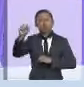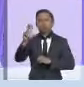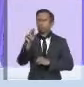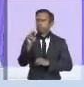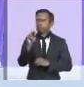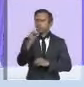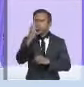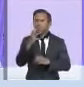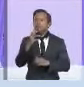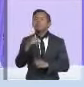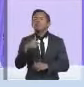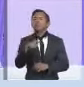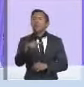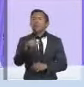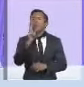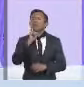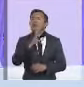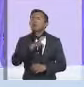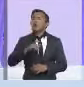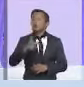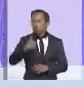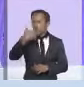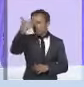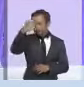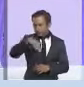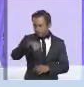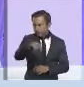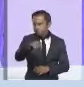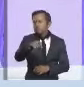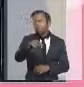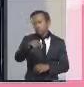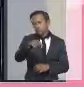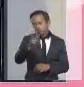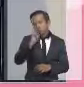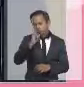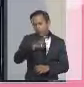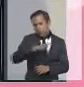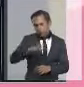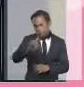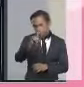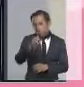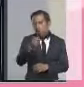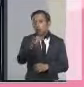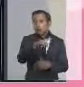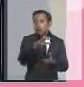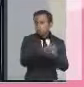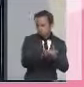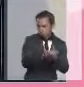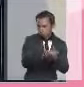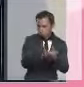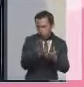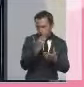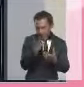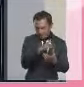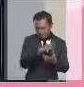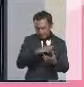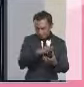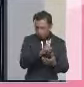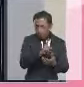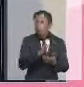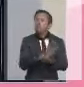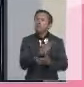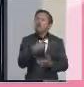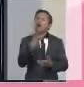no su esposo Felipe Calderón, pero sería omiso si no señalara que la corrupción no desapareció en el sexenio de Felipe Calderón.